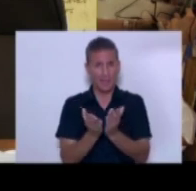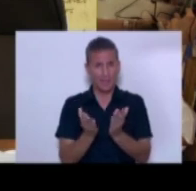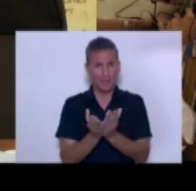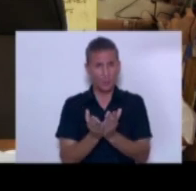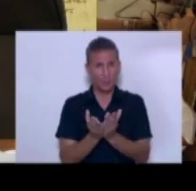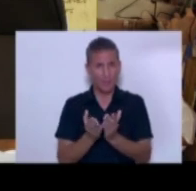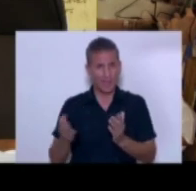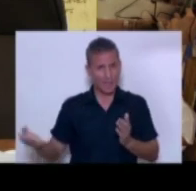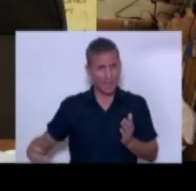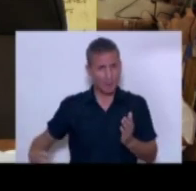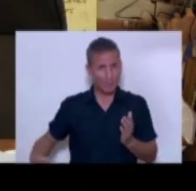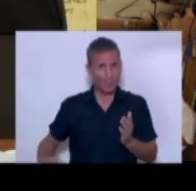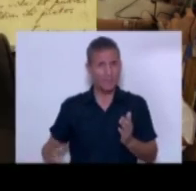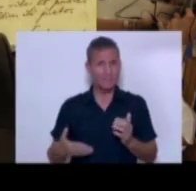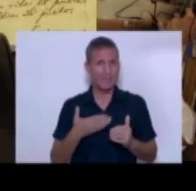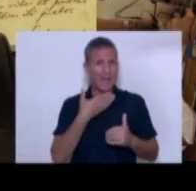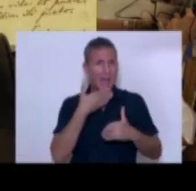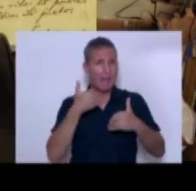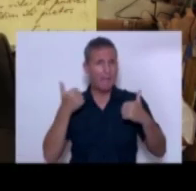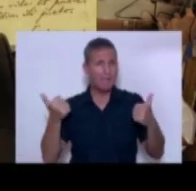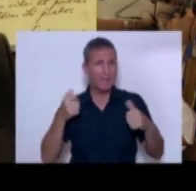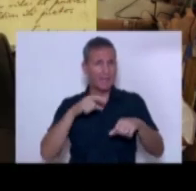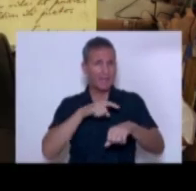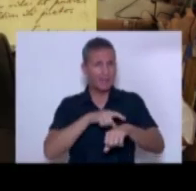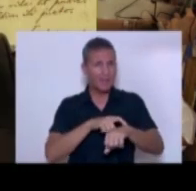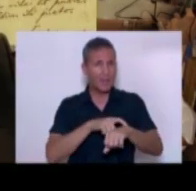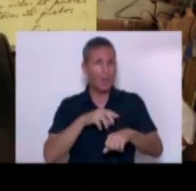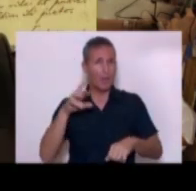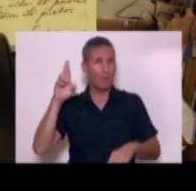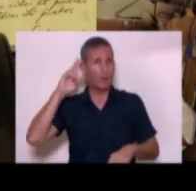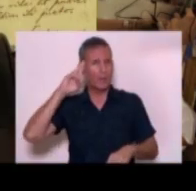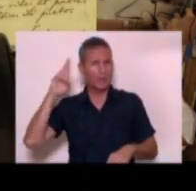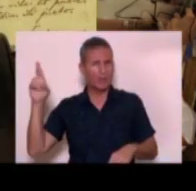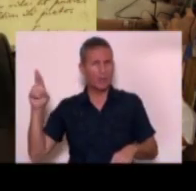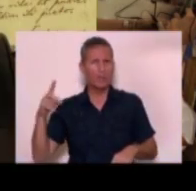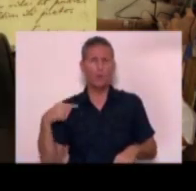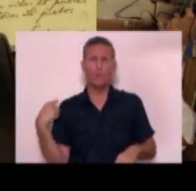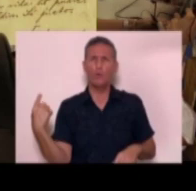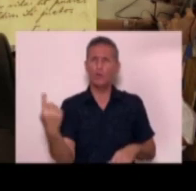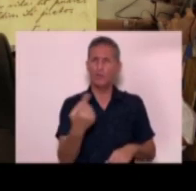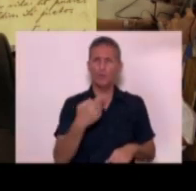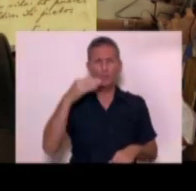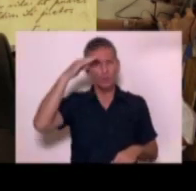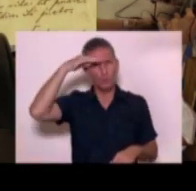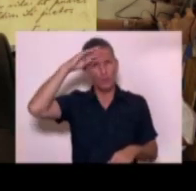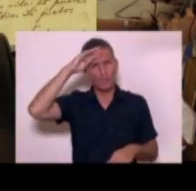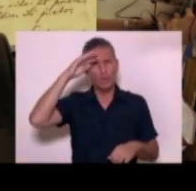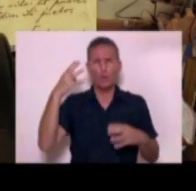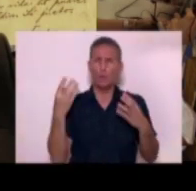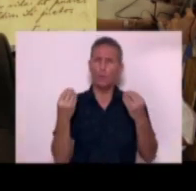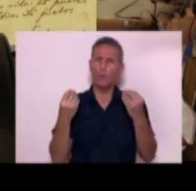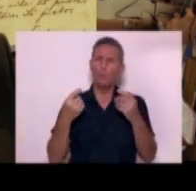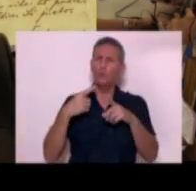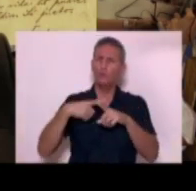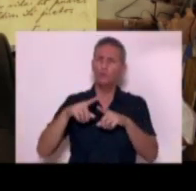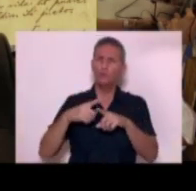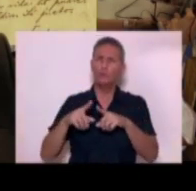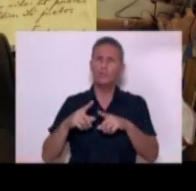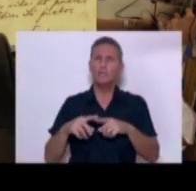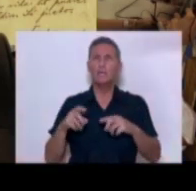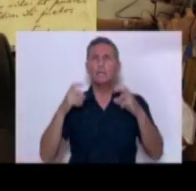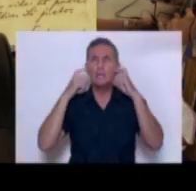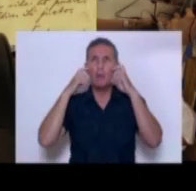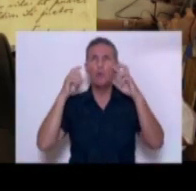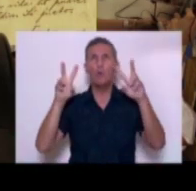y aprovechar bien el tiempo. Sí, porque recuerden que tanto nuestro país como muchos otros estamos viviendo